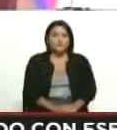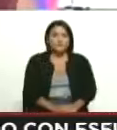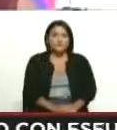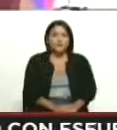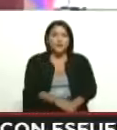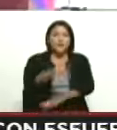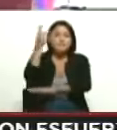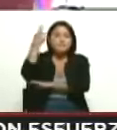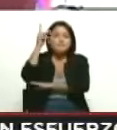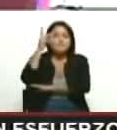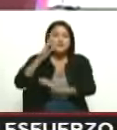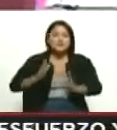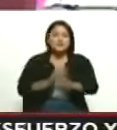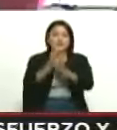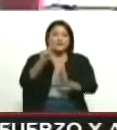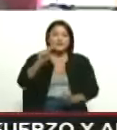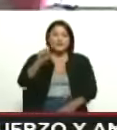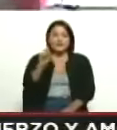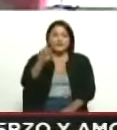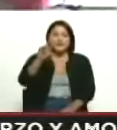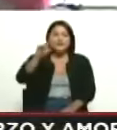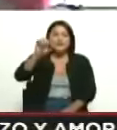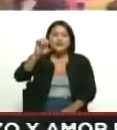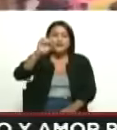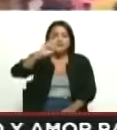Parroquia Santa Teresa.